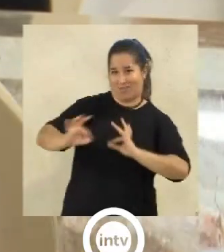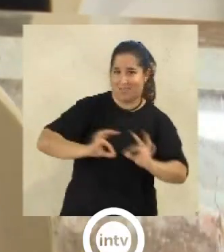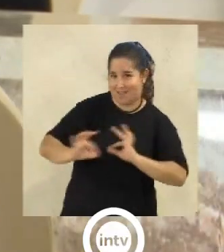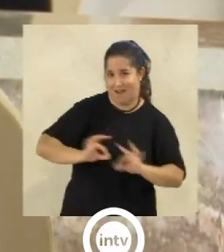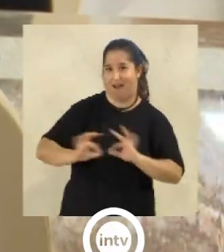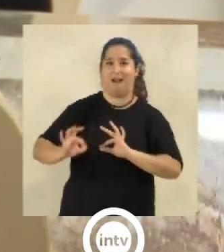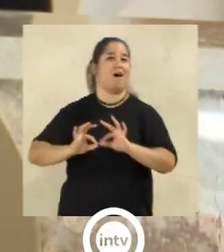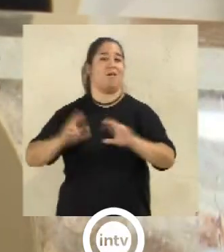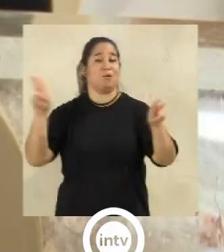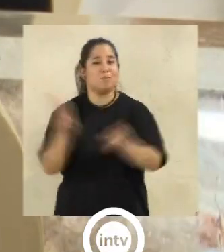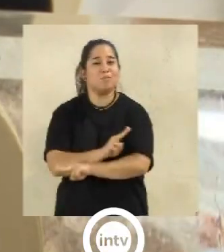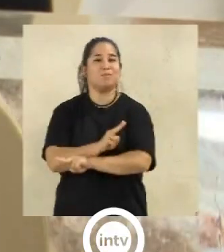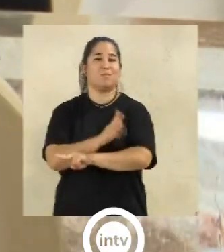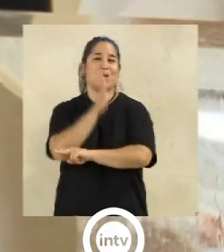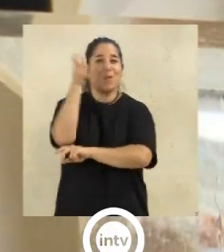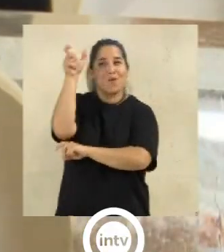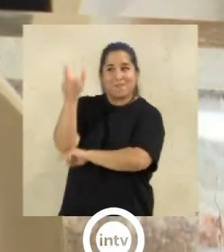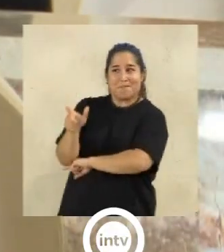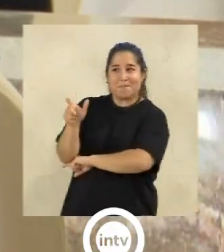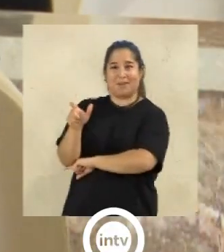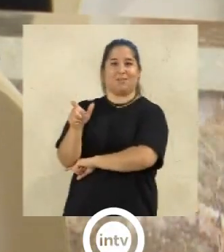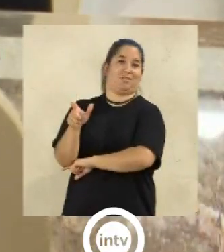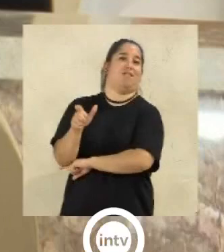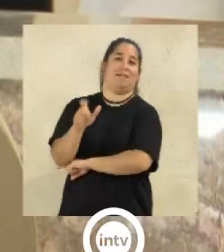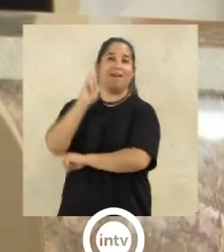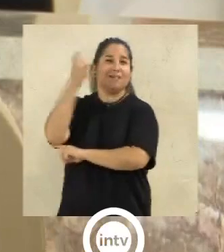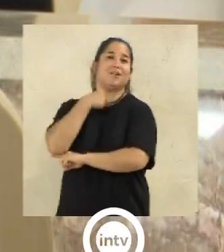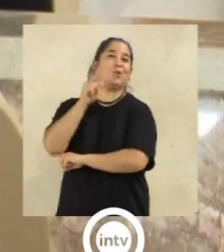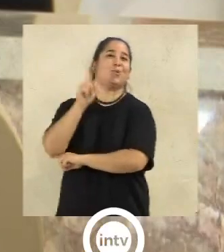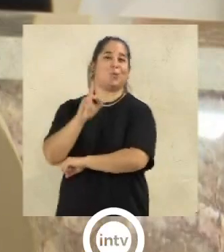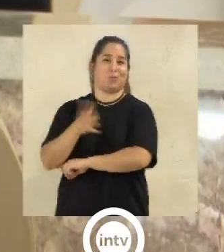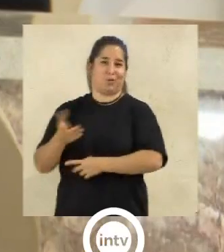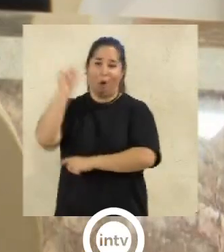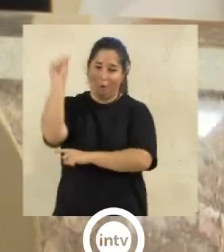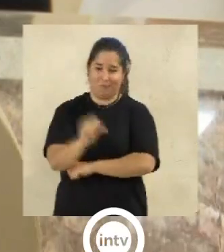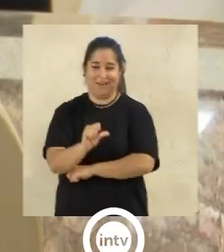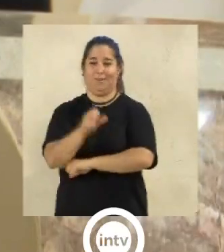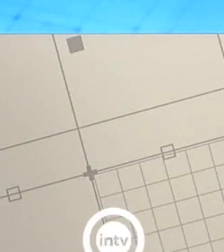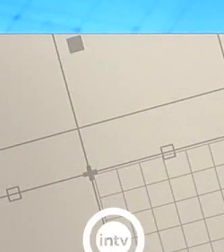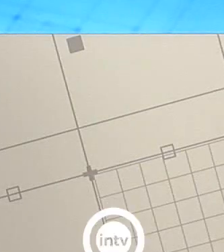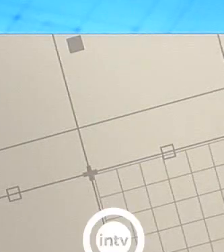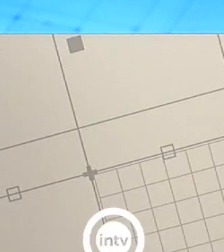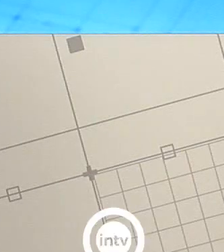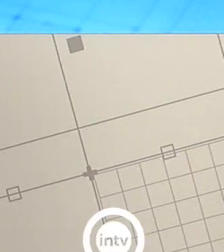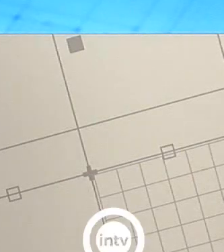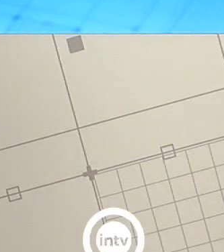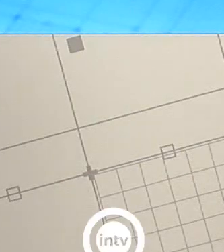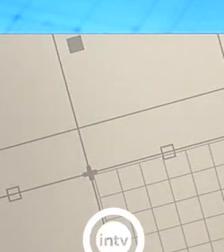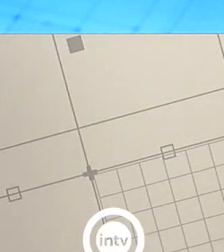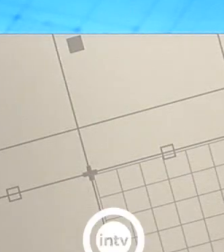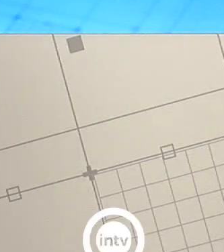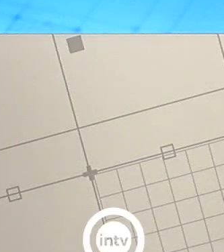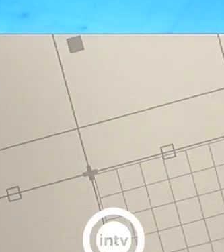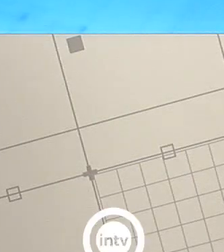relaciones del persona lgtbi o están cancelando películas porque que hay un beso oléico como estoy estor por el